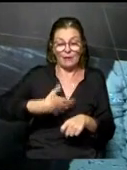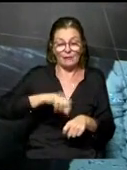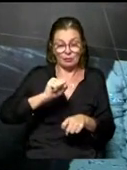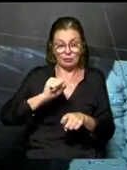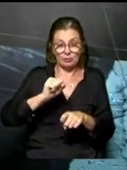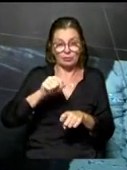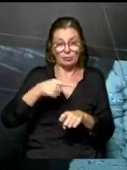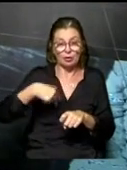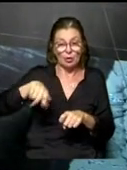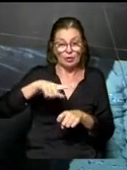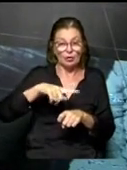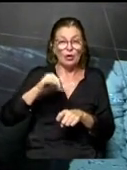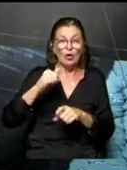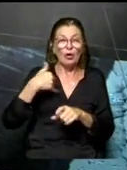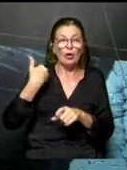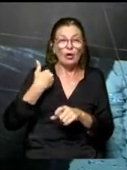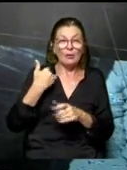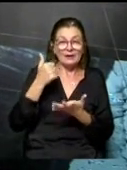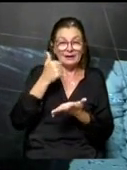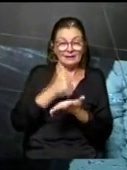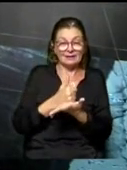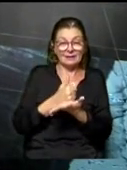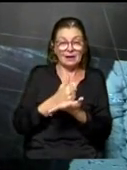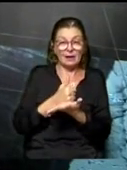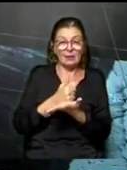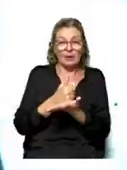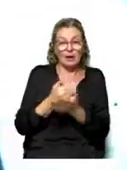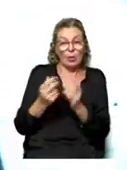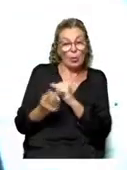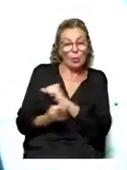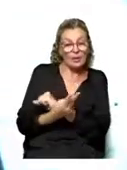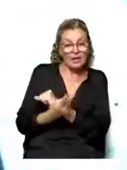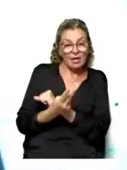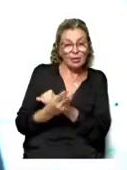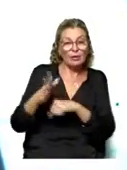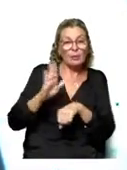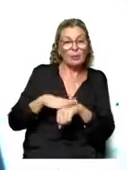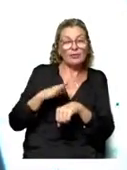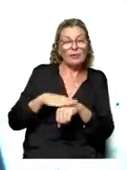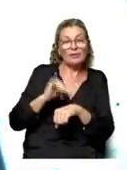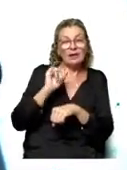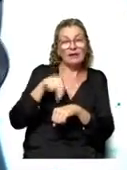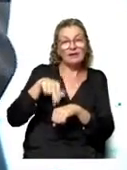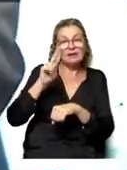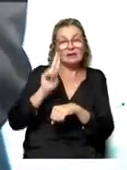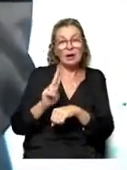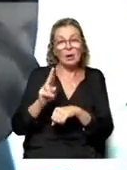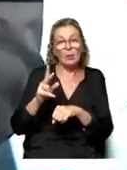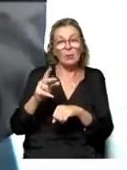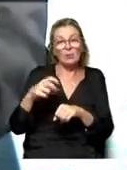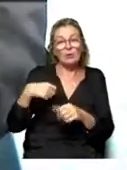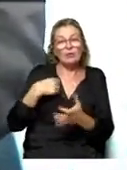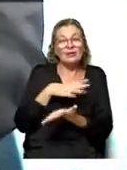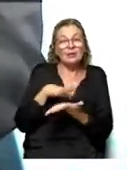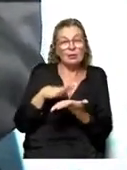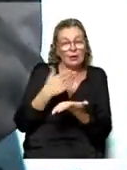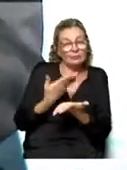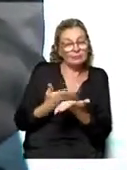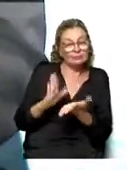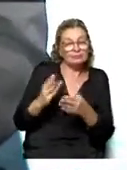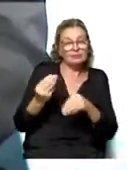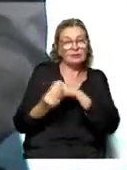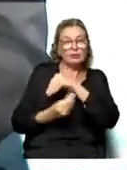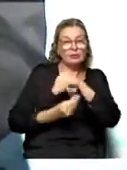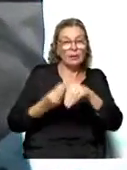estos gurises estaban en algún momento en custodia del INAU por situaciones de vulnerabilidad en sus